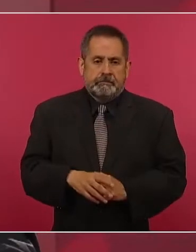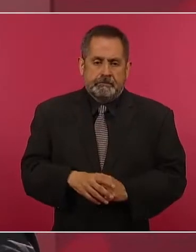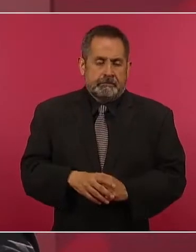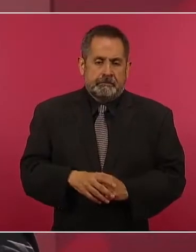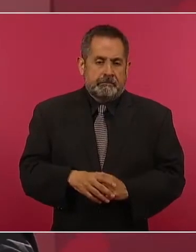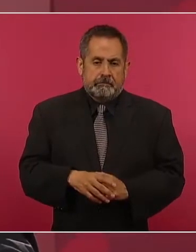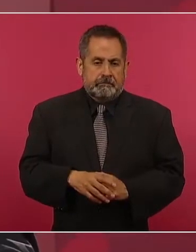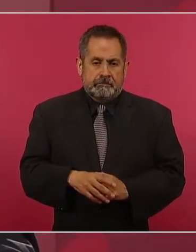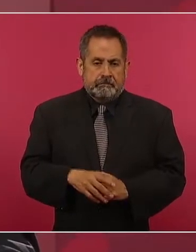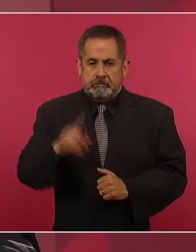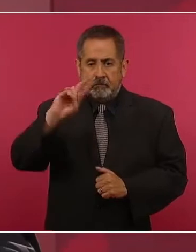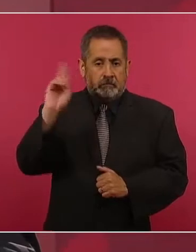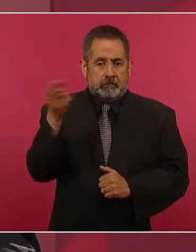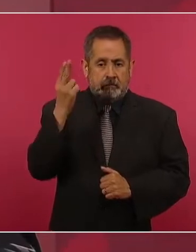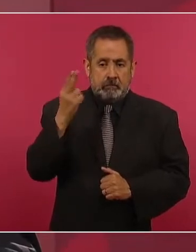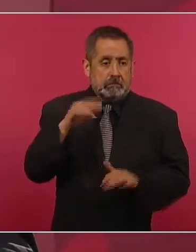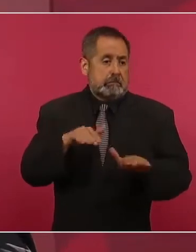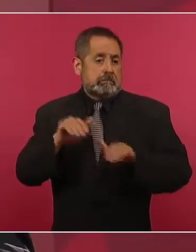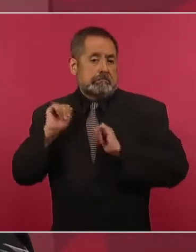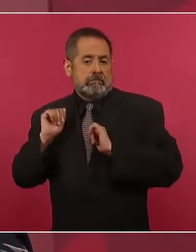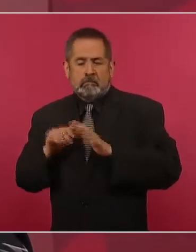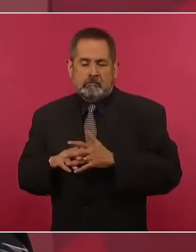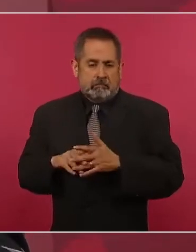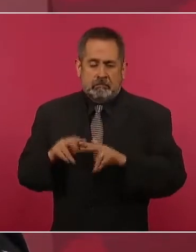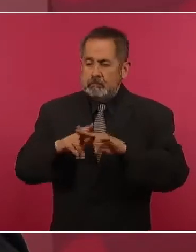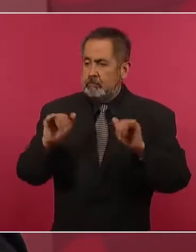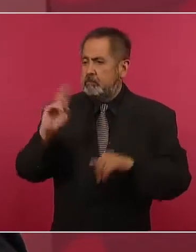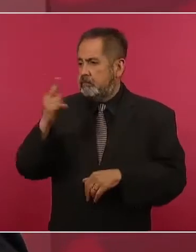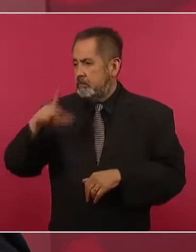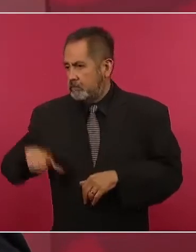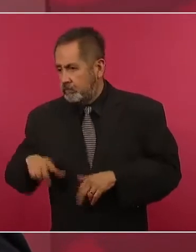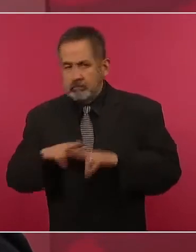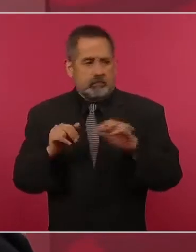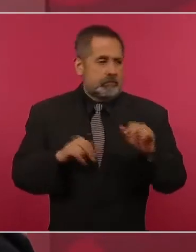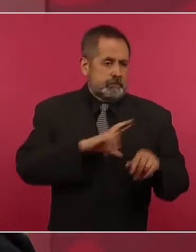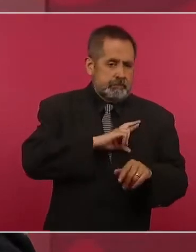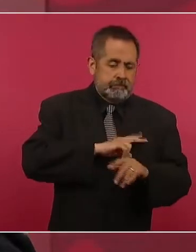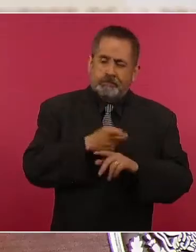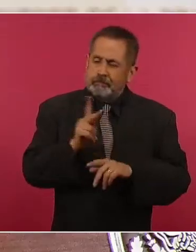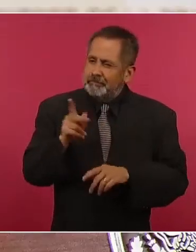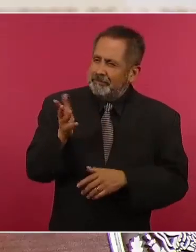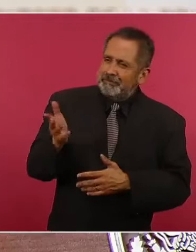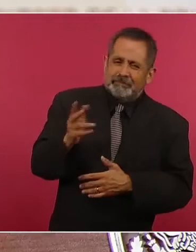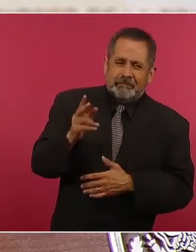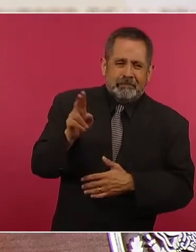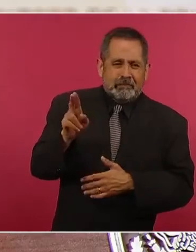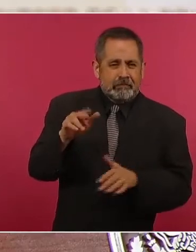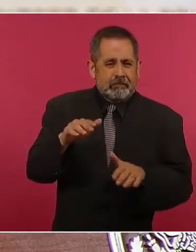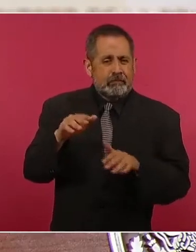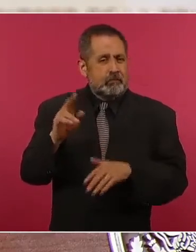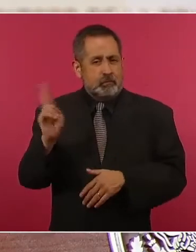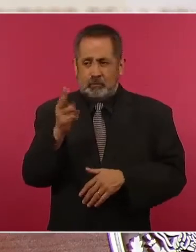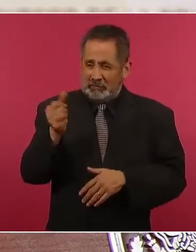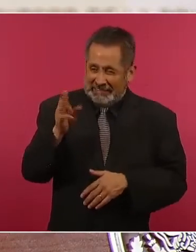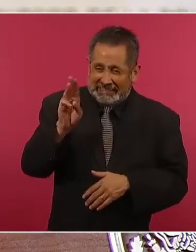hacer las universidades, ni públicas ni privadas, pero mucho menos las públicas y